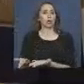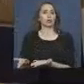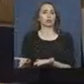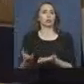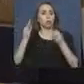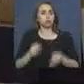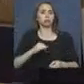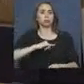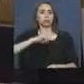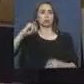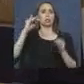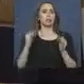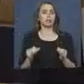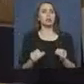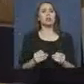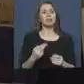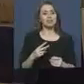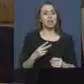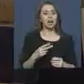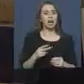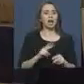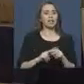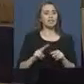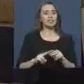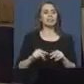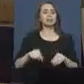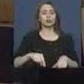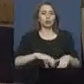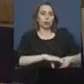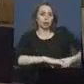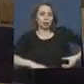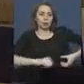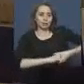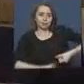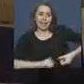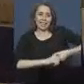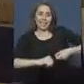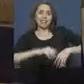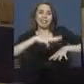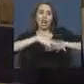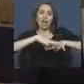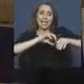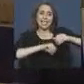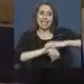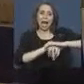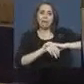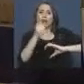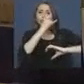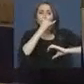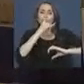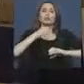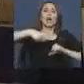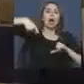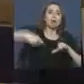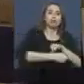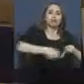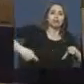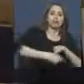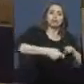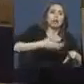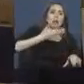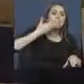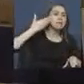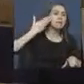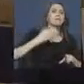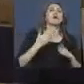En concreto, si han revisado la mantención y limpieza de las cámaras de alcantarillado de los sectores afectados, realización de obras para mejoras en esas